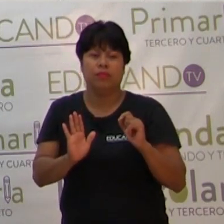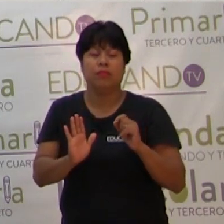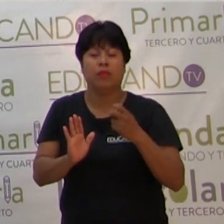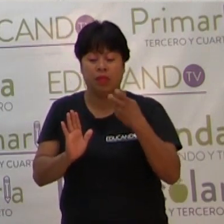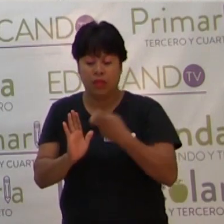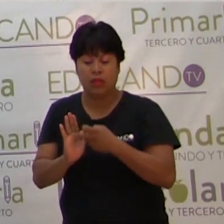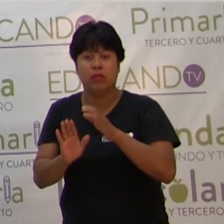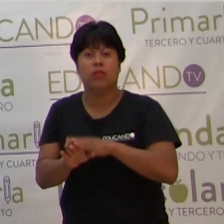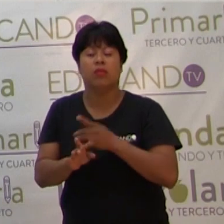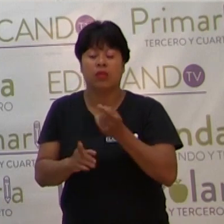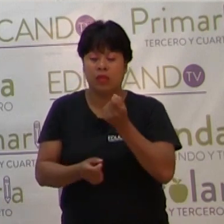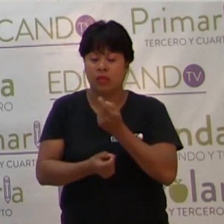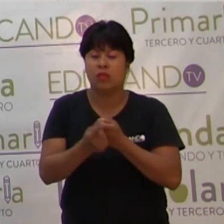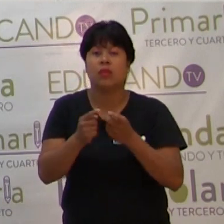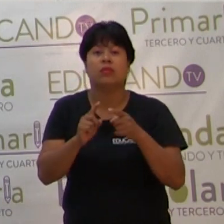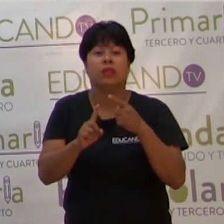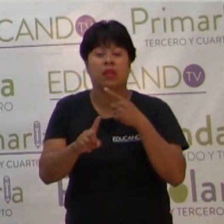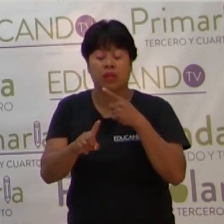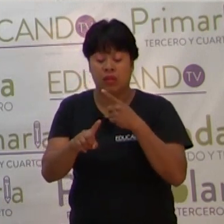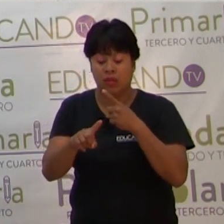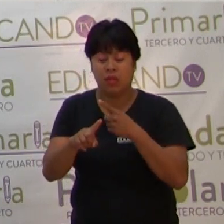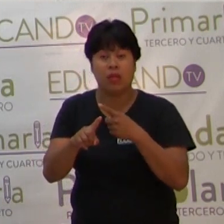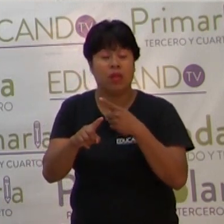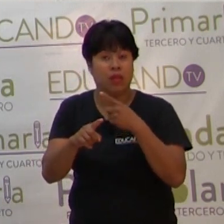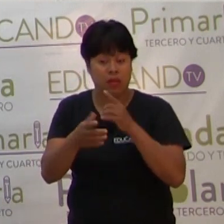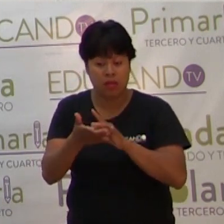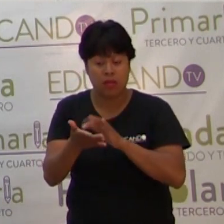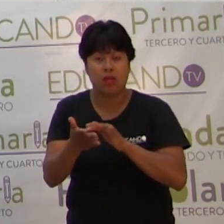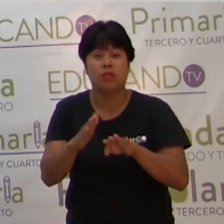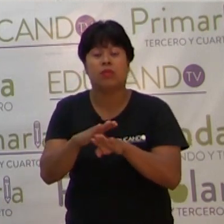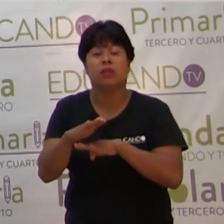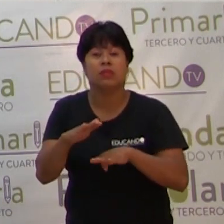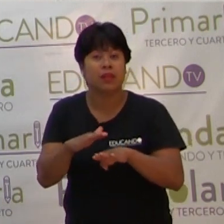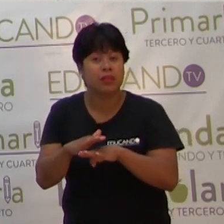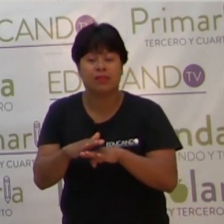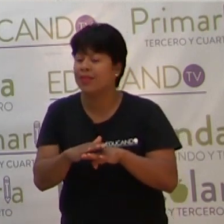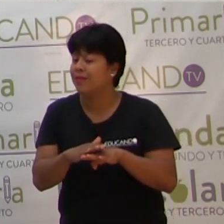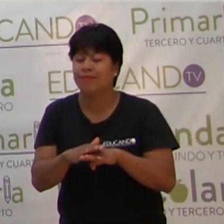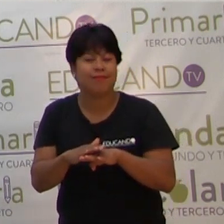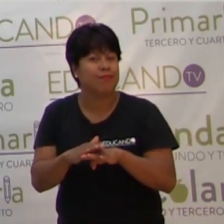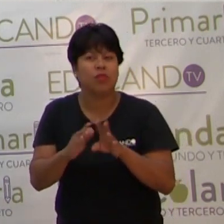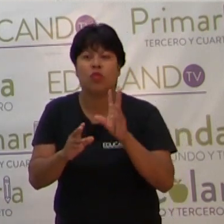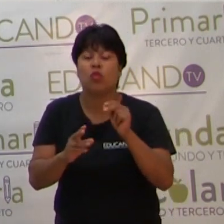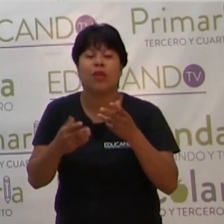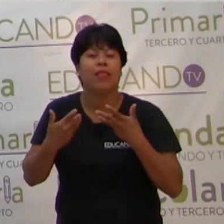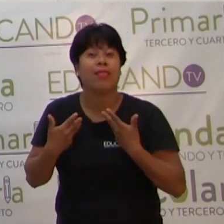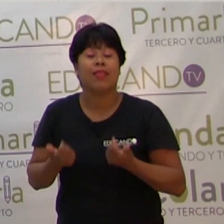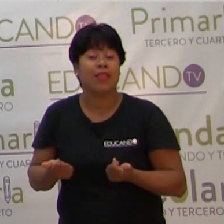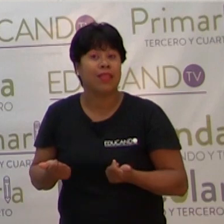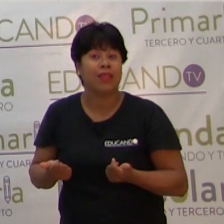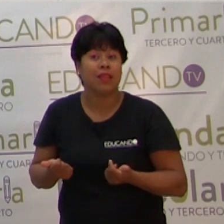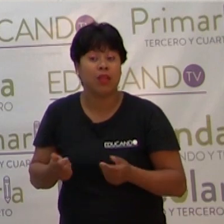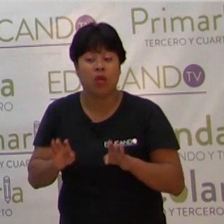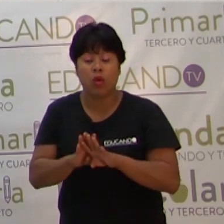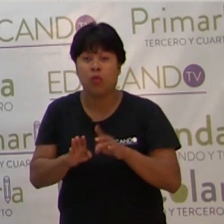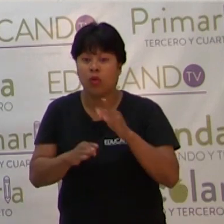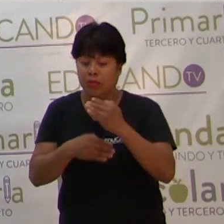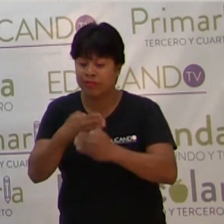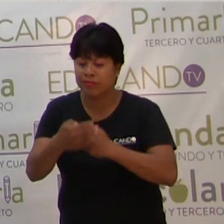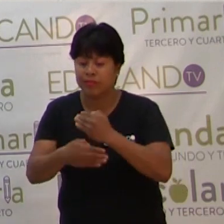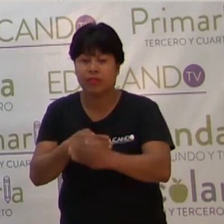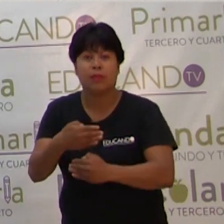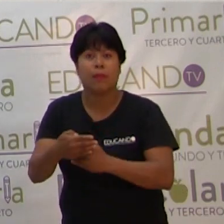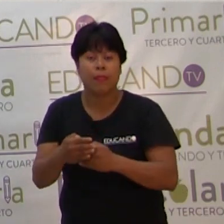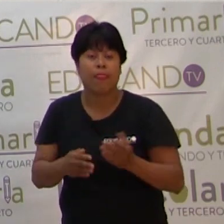es porque algunas calculadoras o la mayoría de calculadoras básicas no entienden o su procesamiento